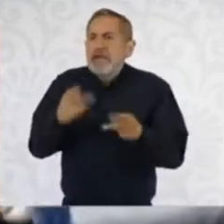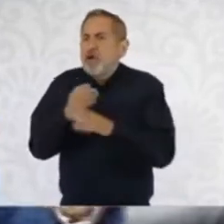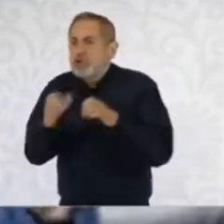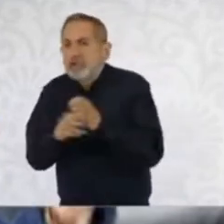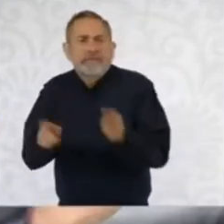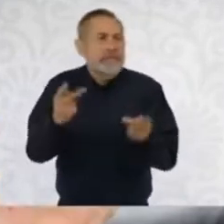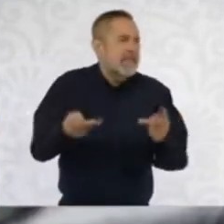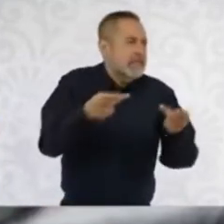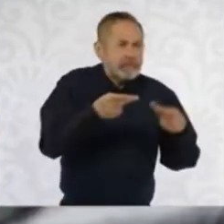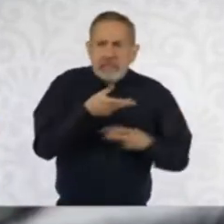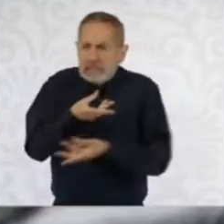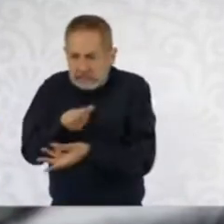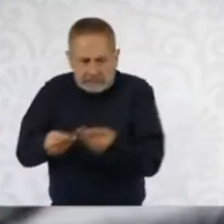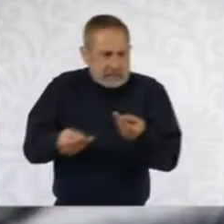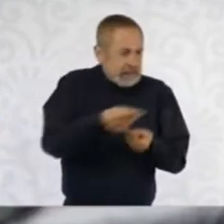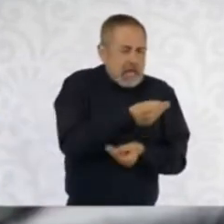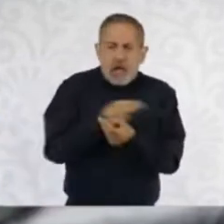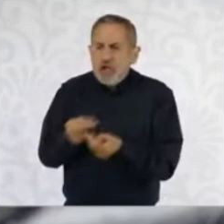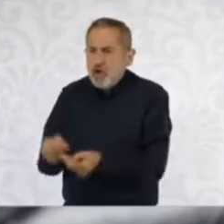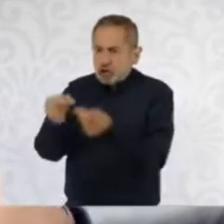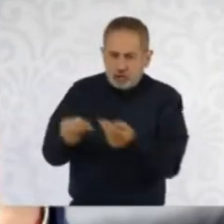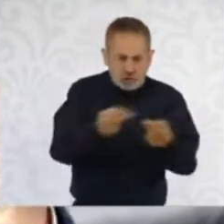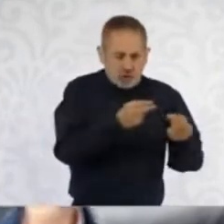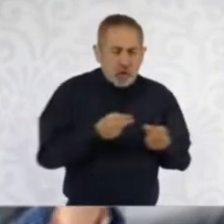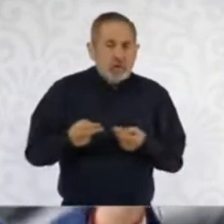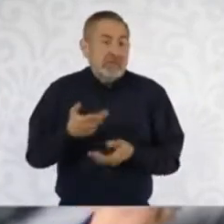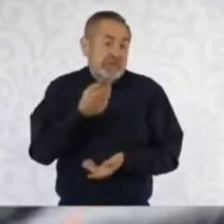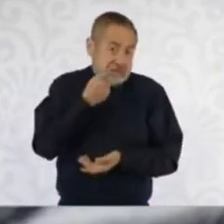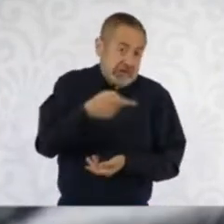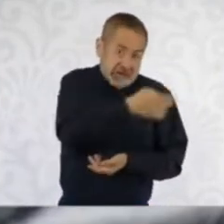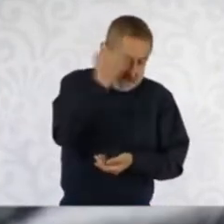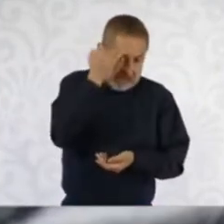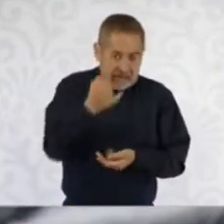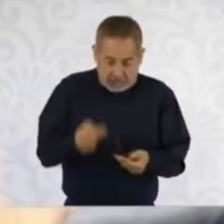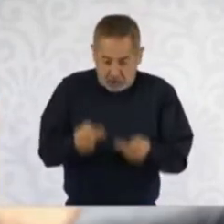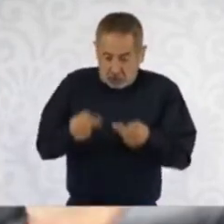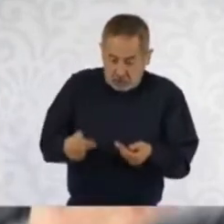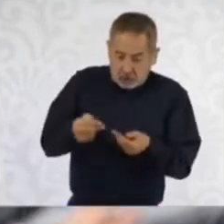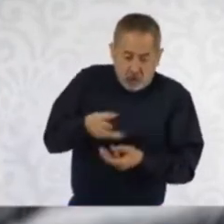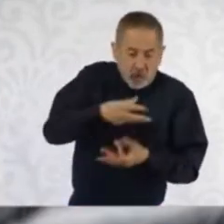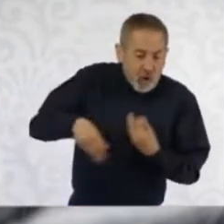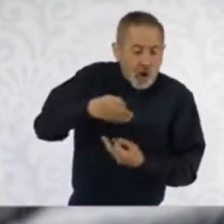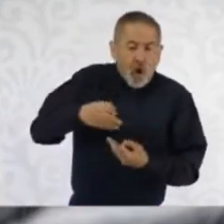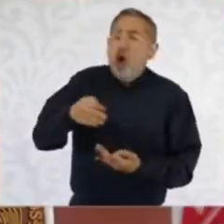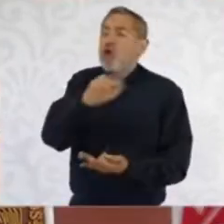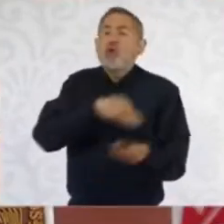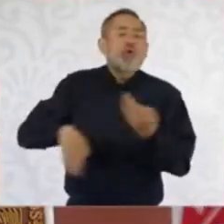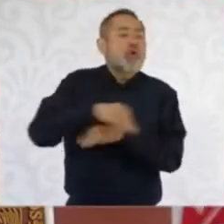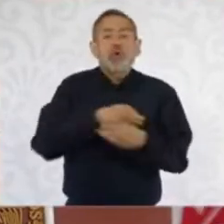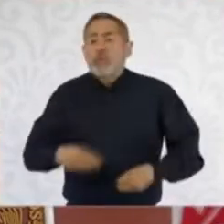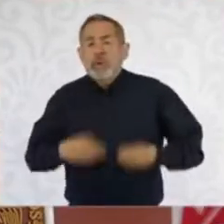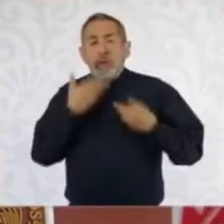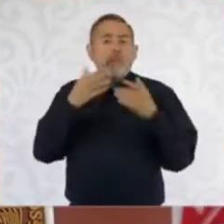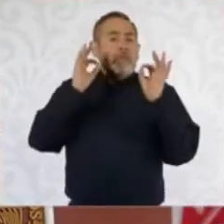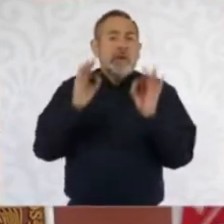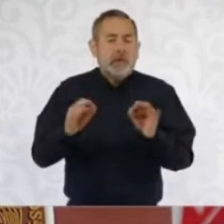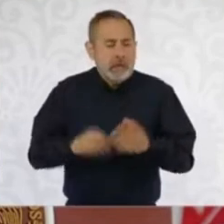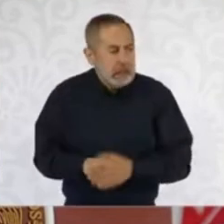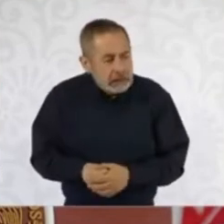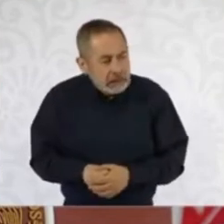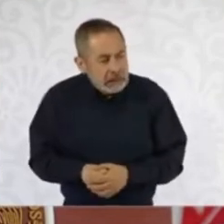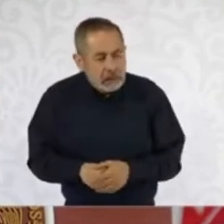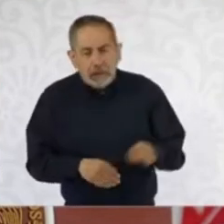y que el propio mercado va a generar las condiciones para que todos vivan bien. Una